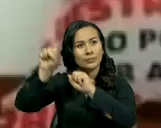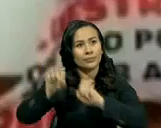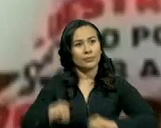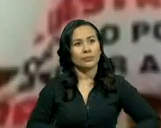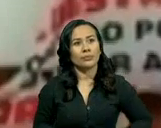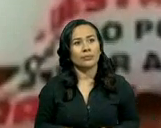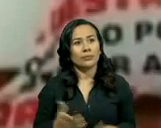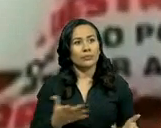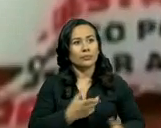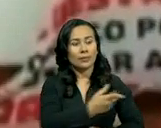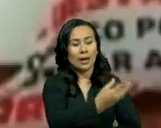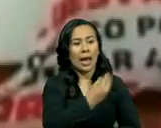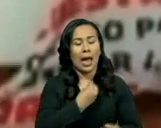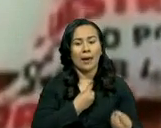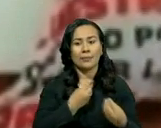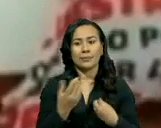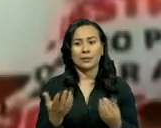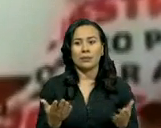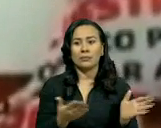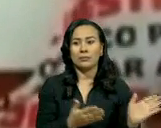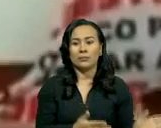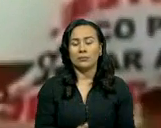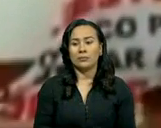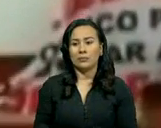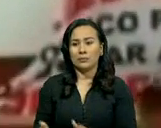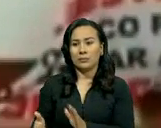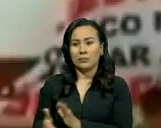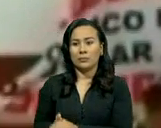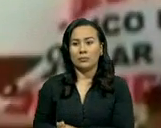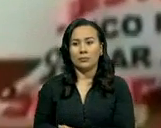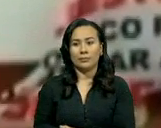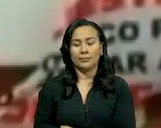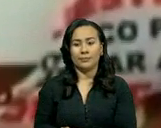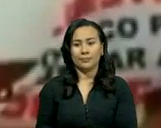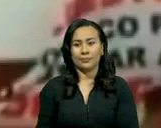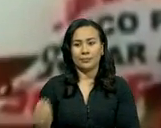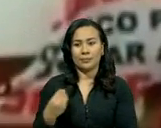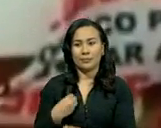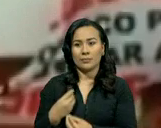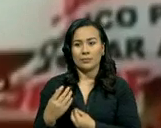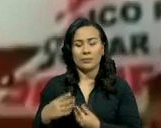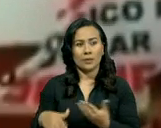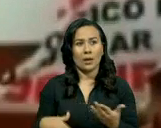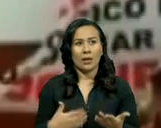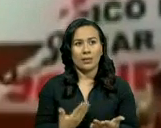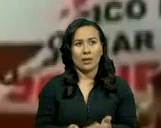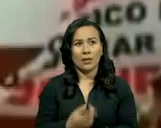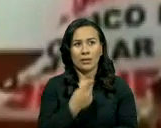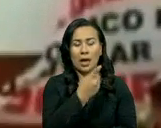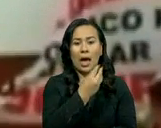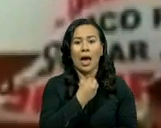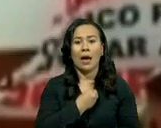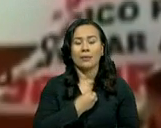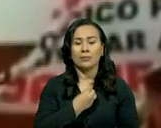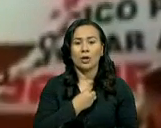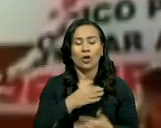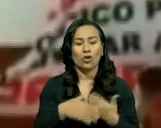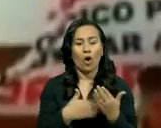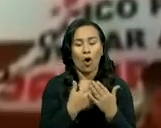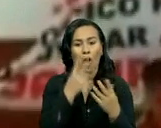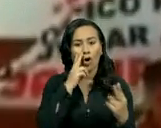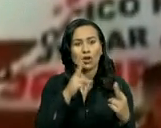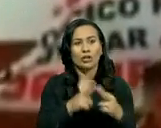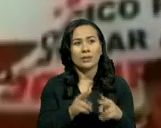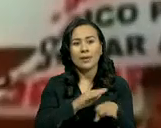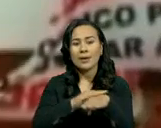el 27 de octubre de 2018, cuando en un acto público con la militancia afín al correísmo hizo, entre otros pronunciamientos, un llamado